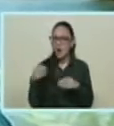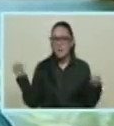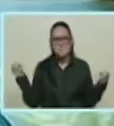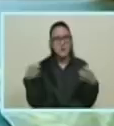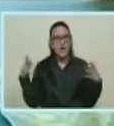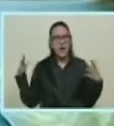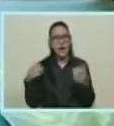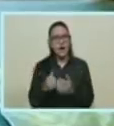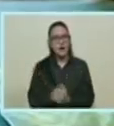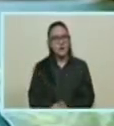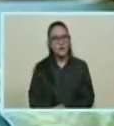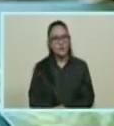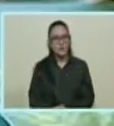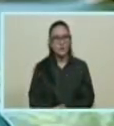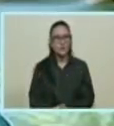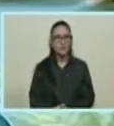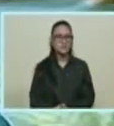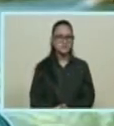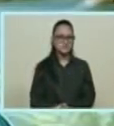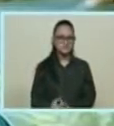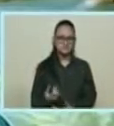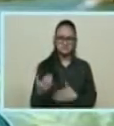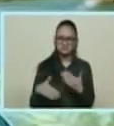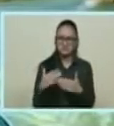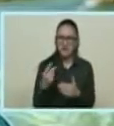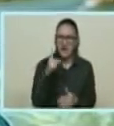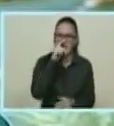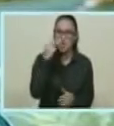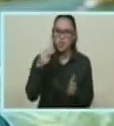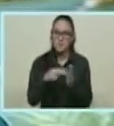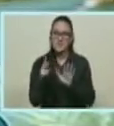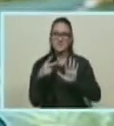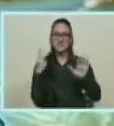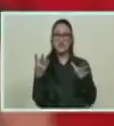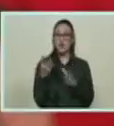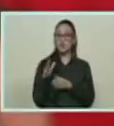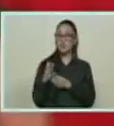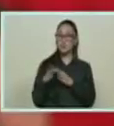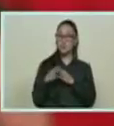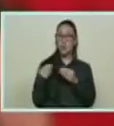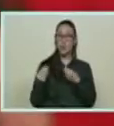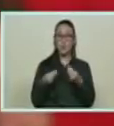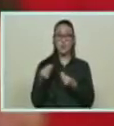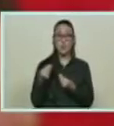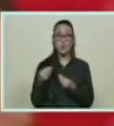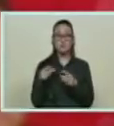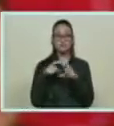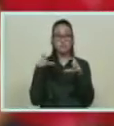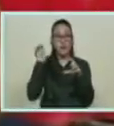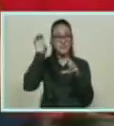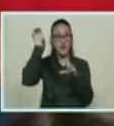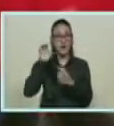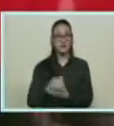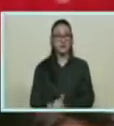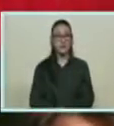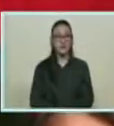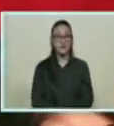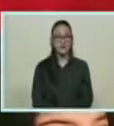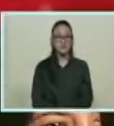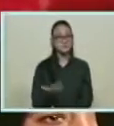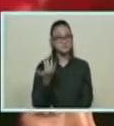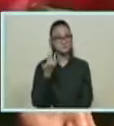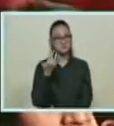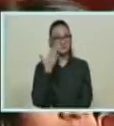que creamos entre todos en el año 2017. Carnet de la patria. Vamos a poner un